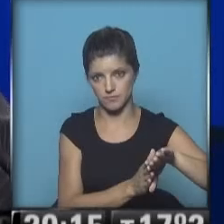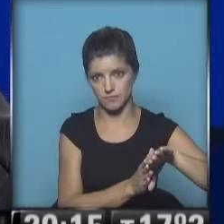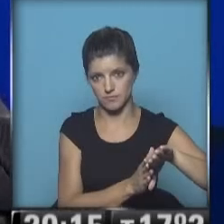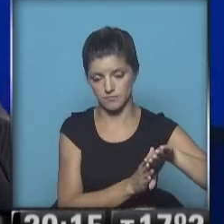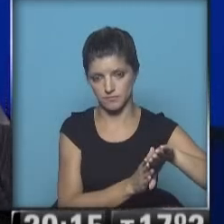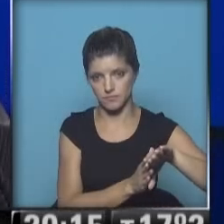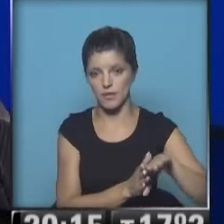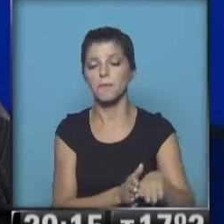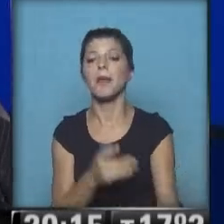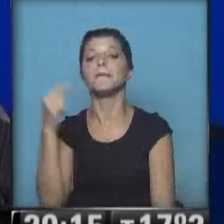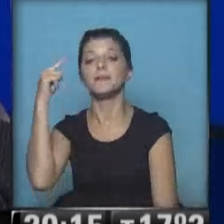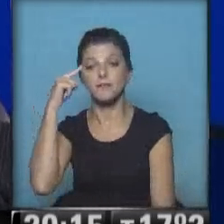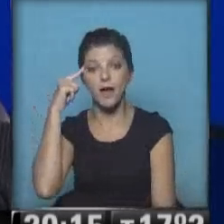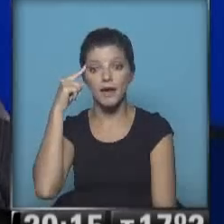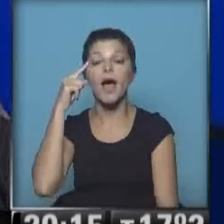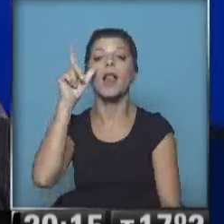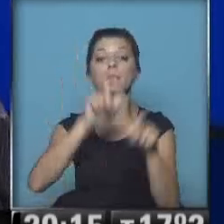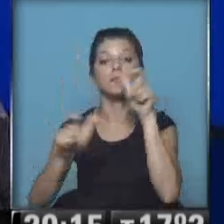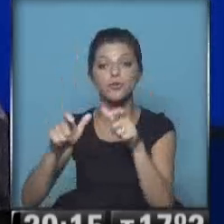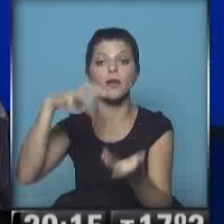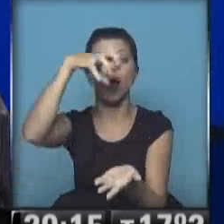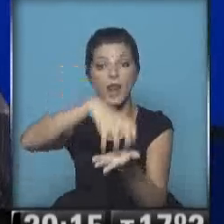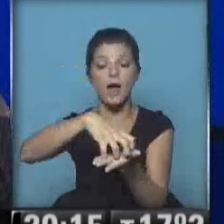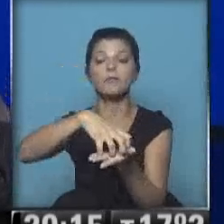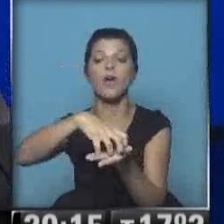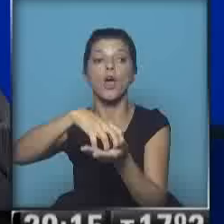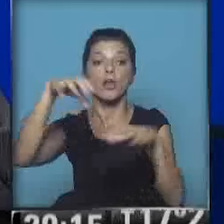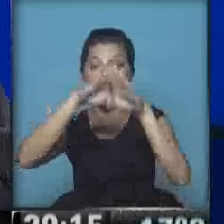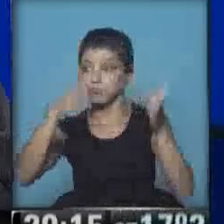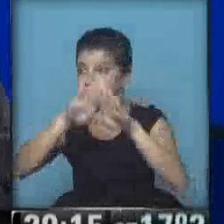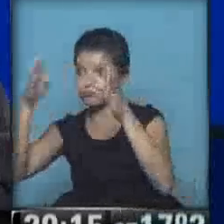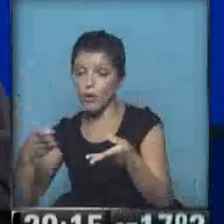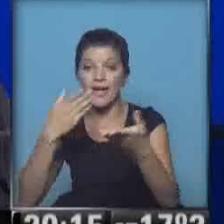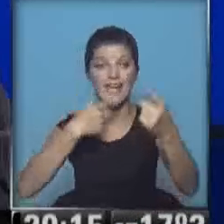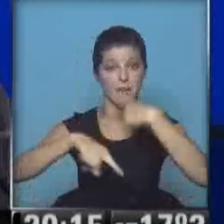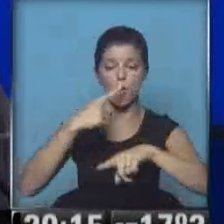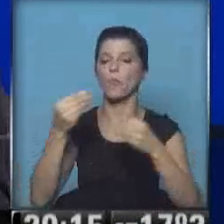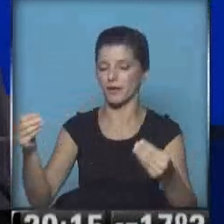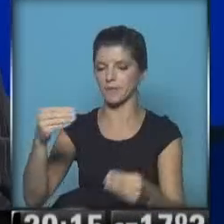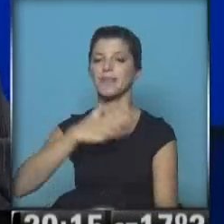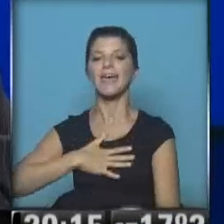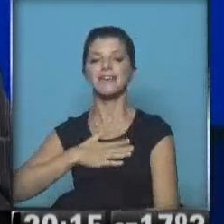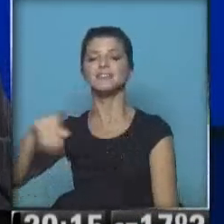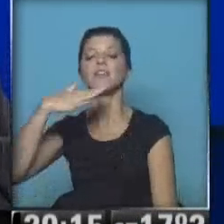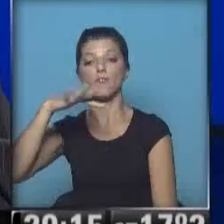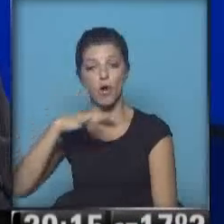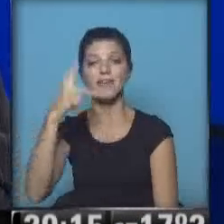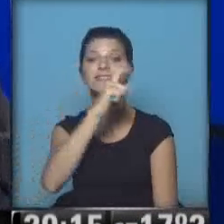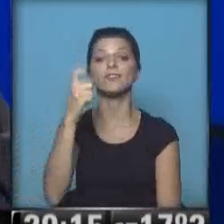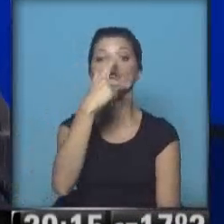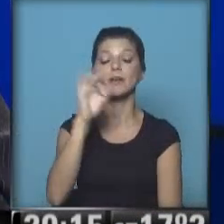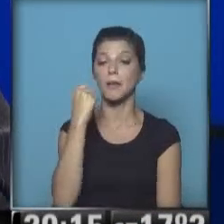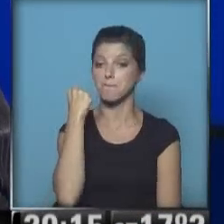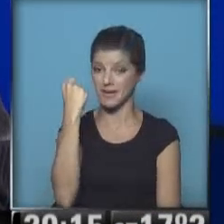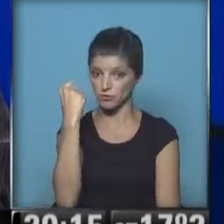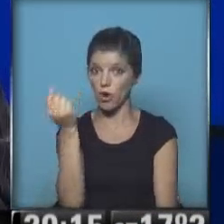sacar a la gente de las boleterías donde canjeaban aquel adicional, porque el hincha de Boca tiene que pagar 130 pesos,